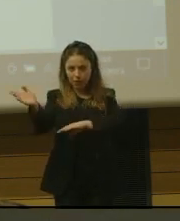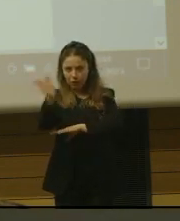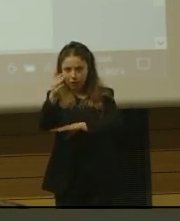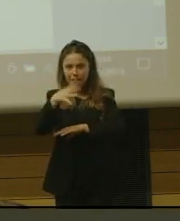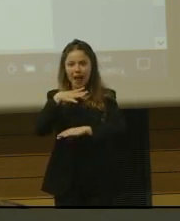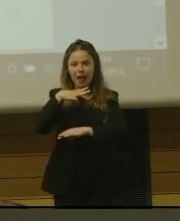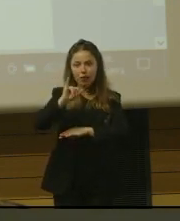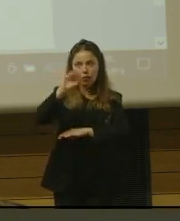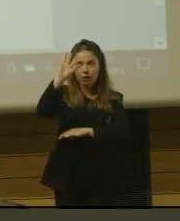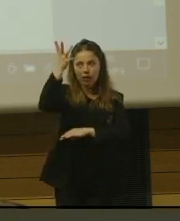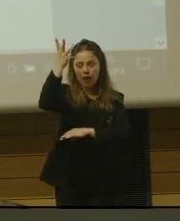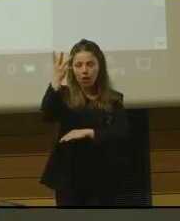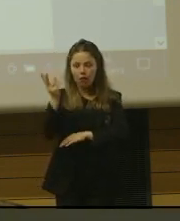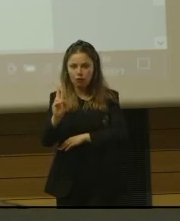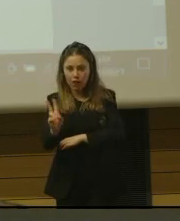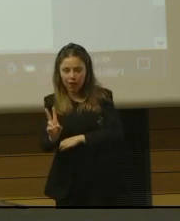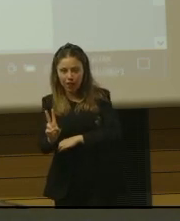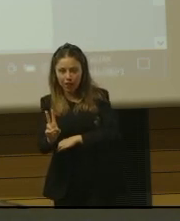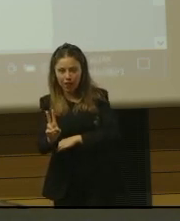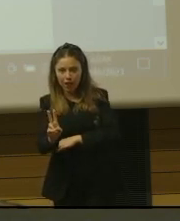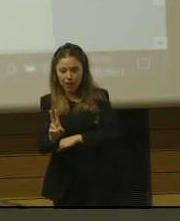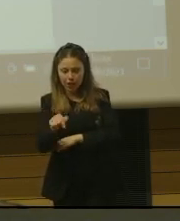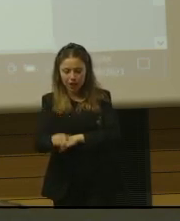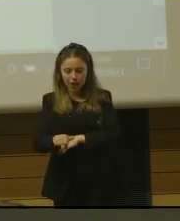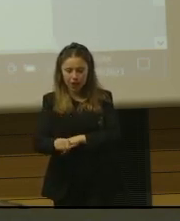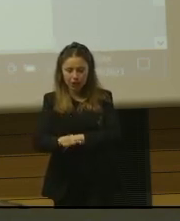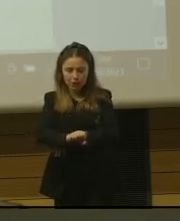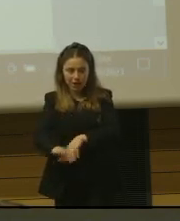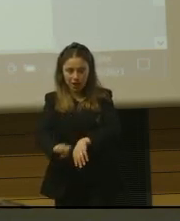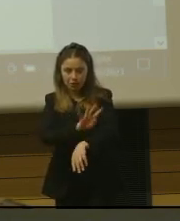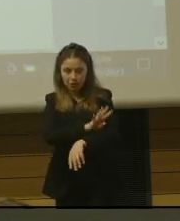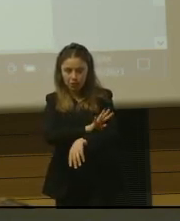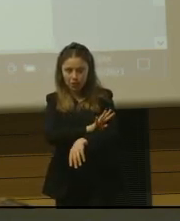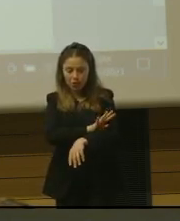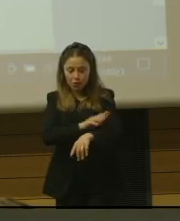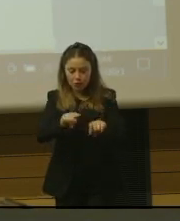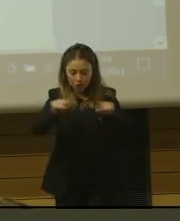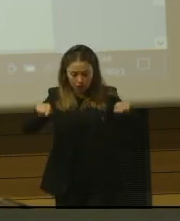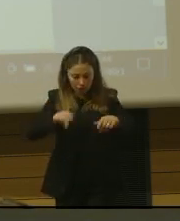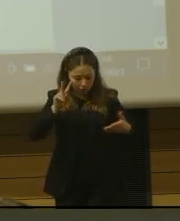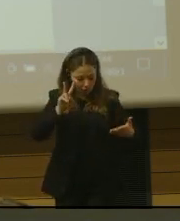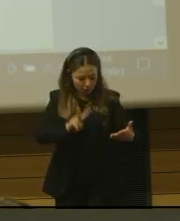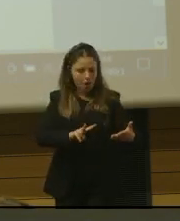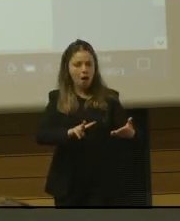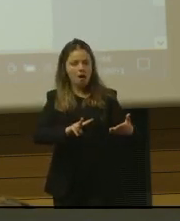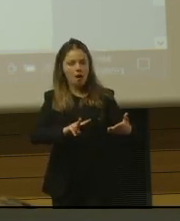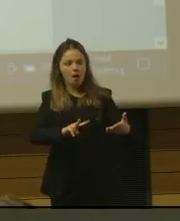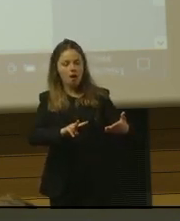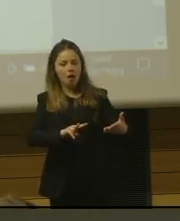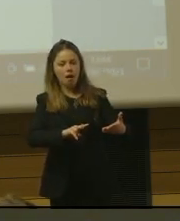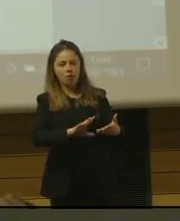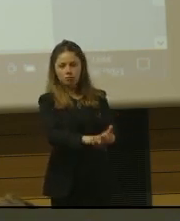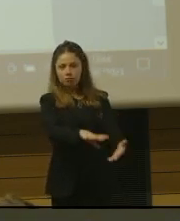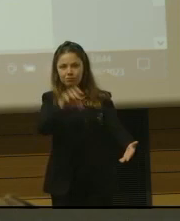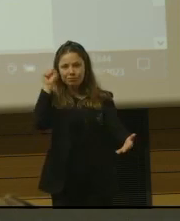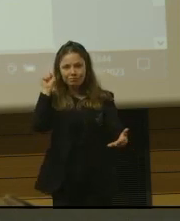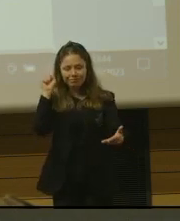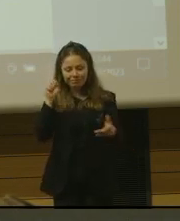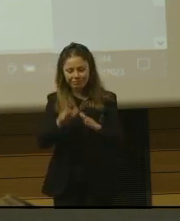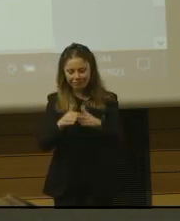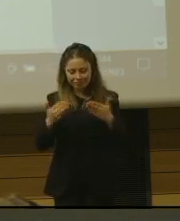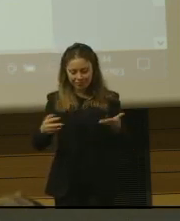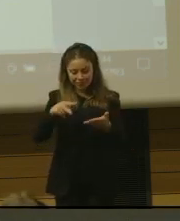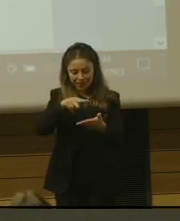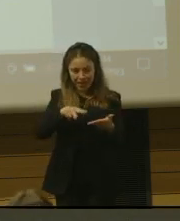el azul del cielo y del campo, solamente por ver esto, seguro que ya lo iban a